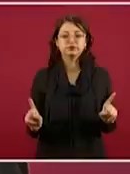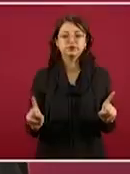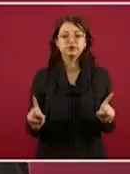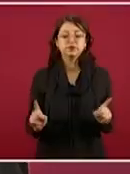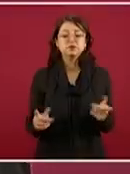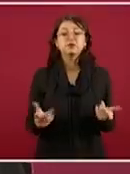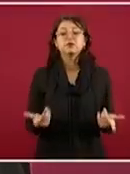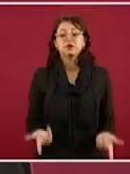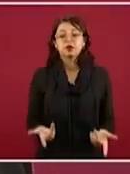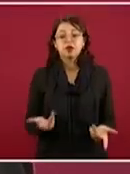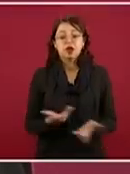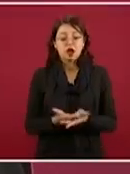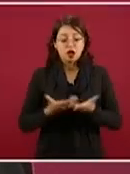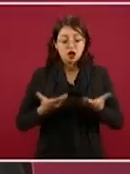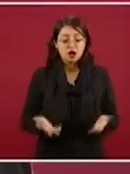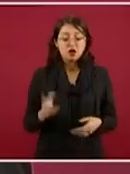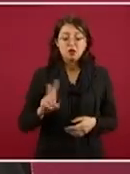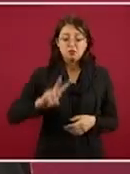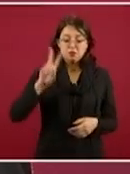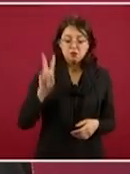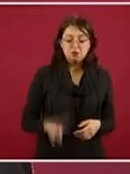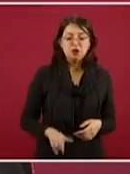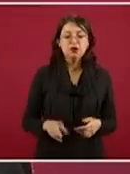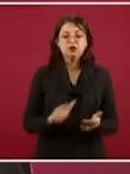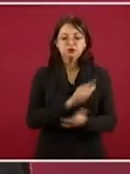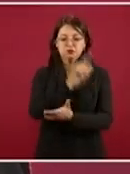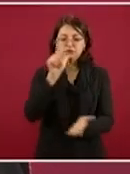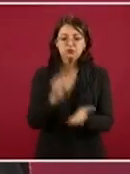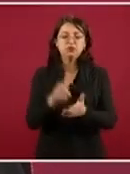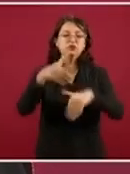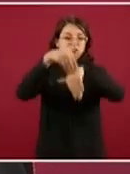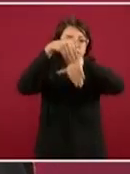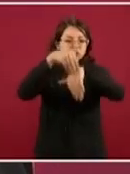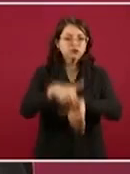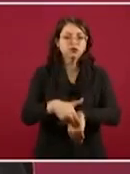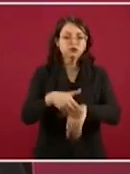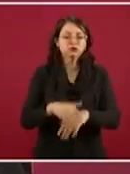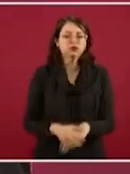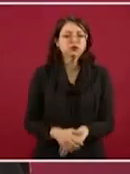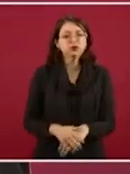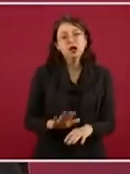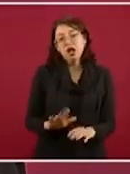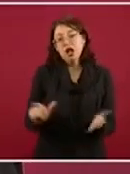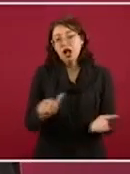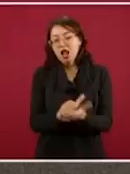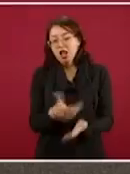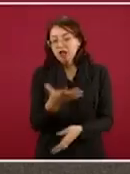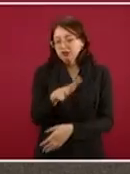Hay un auténtico Estado de Derecho, no es Estado de Chueco.